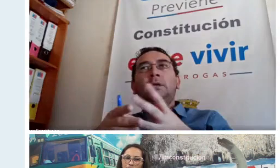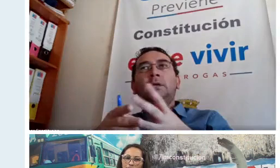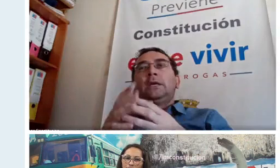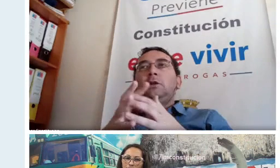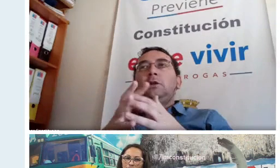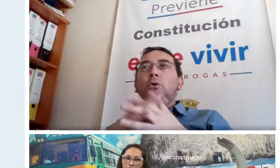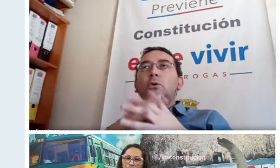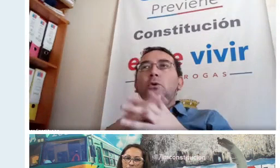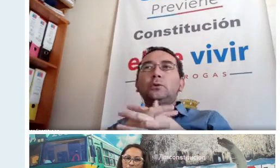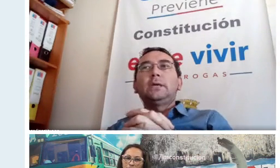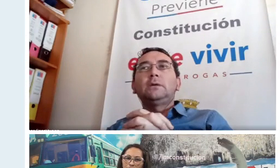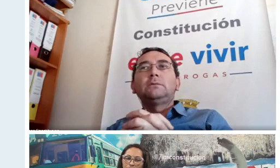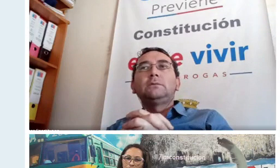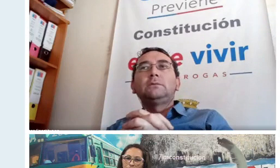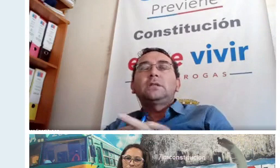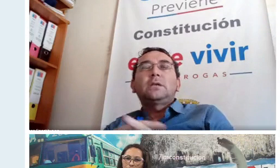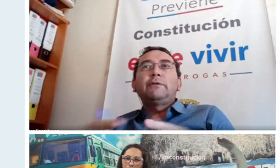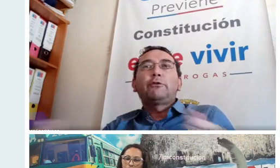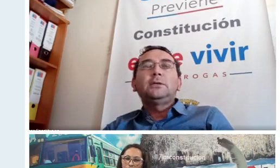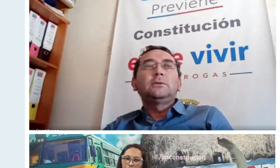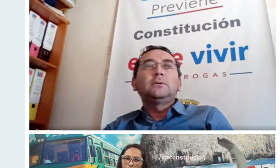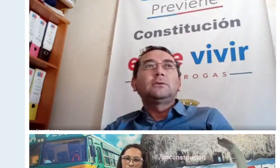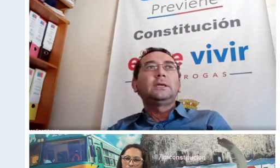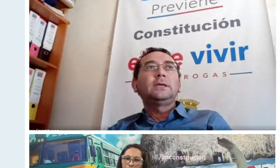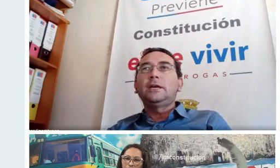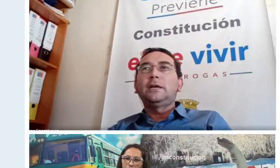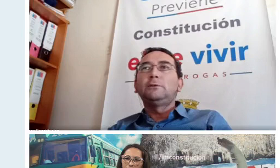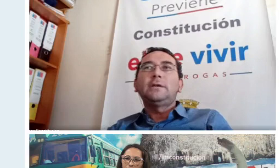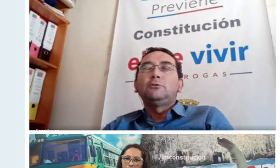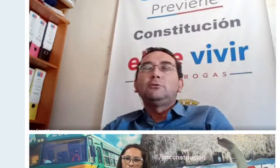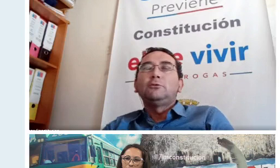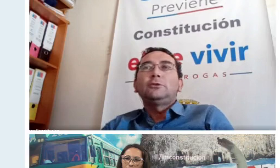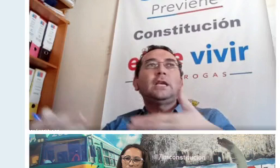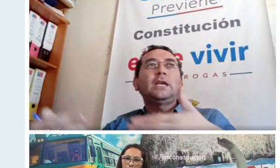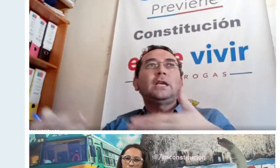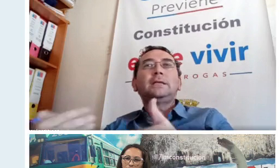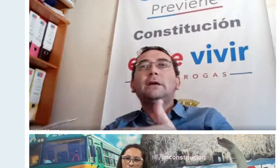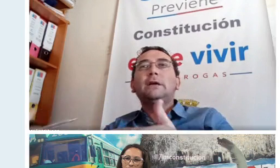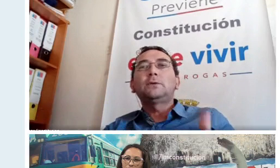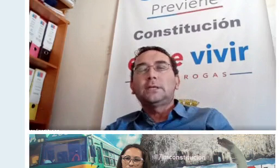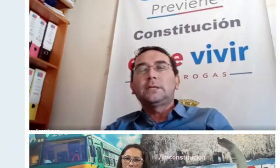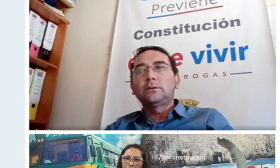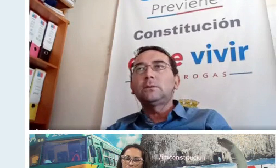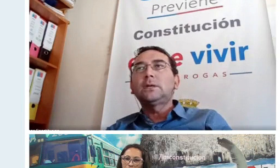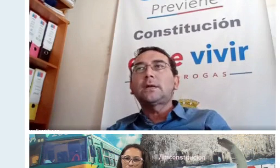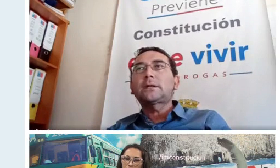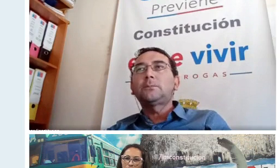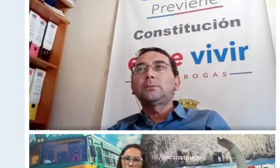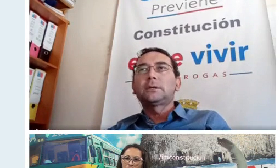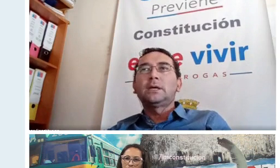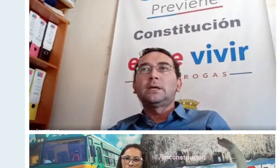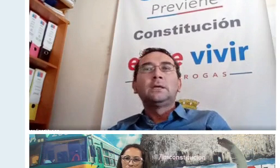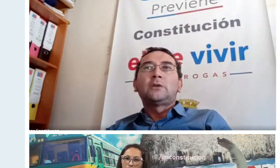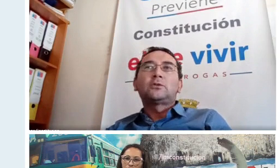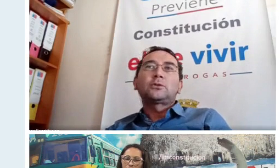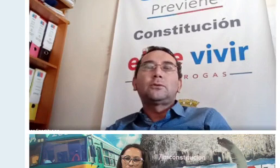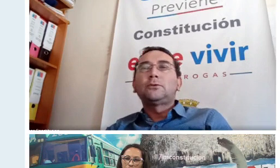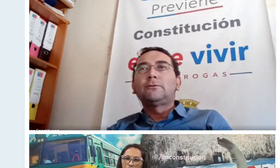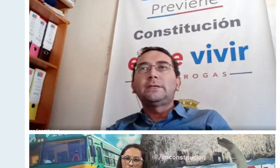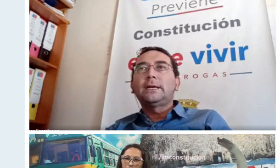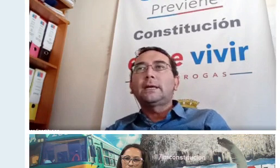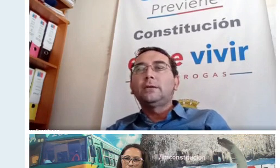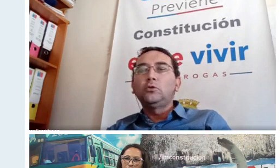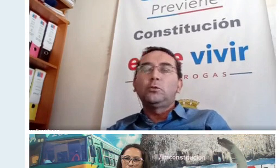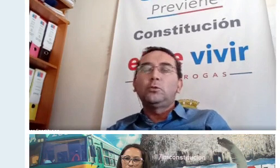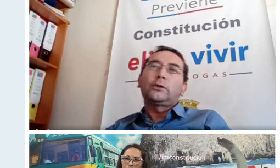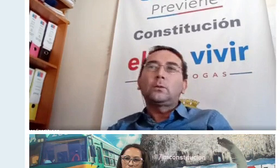eso. Y lo otro es un sistema informático donde es un sistema el que va categorizando cada una de las respuestas, ¿ya? A nosotros no nos va a